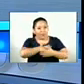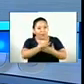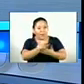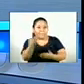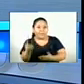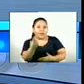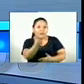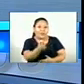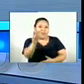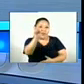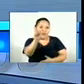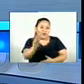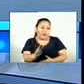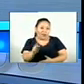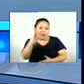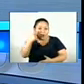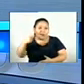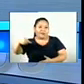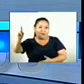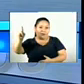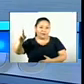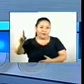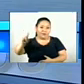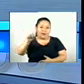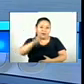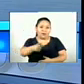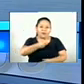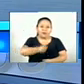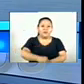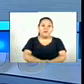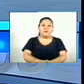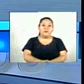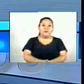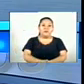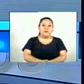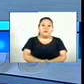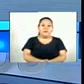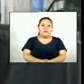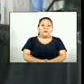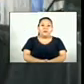migrante venezolano Conozca el caso de uno de ellos en este reporte